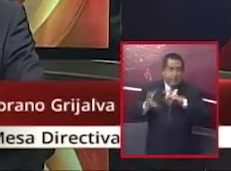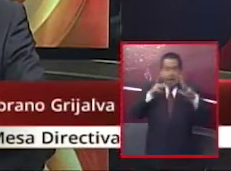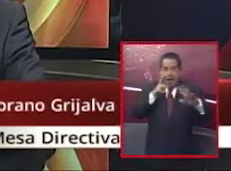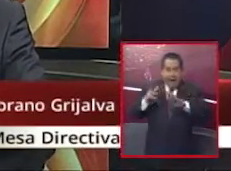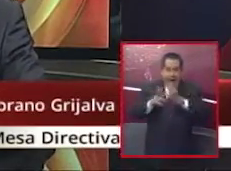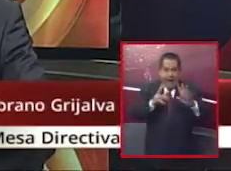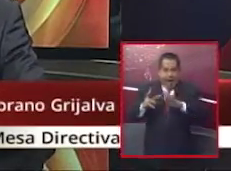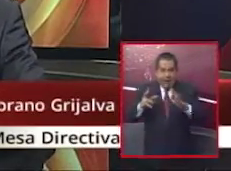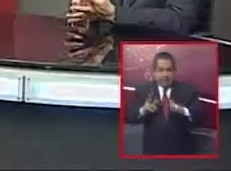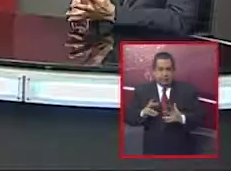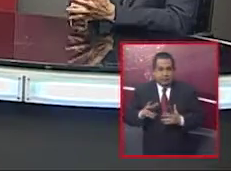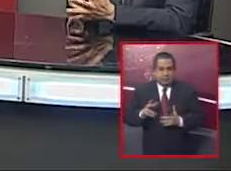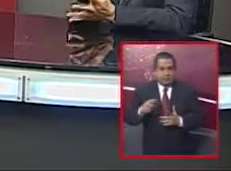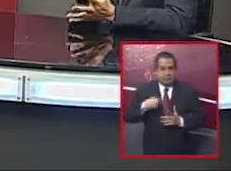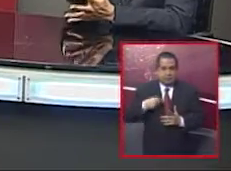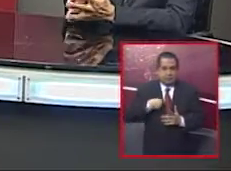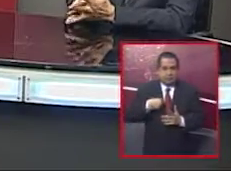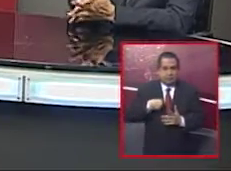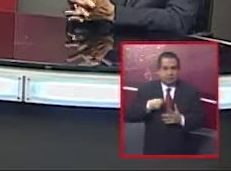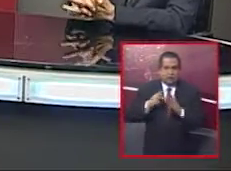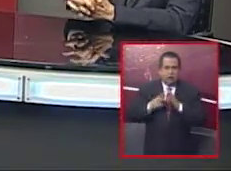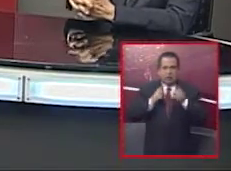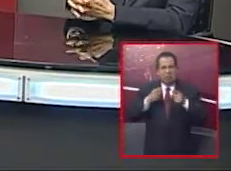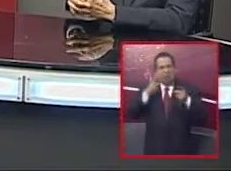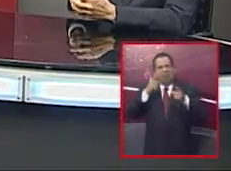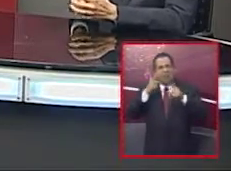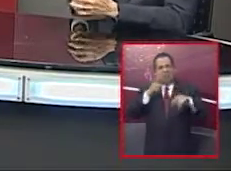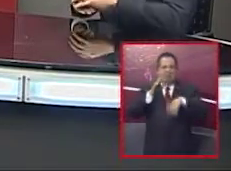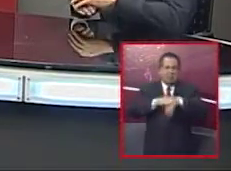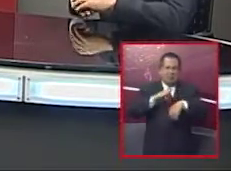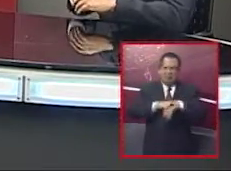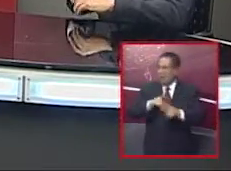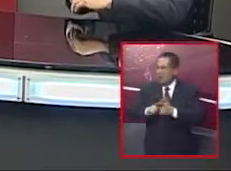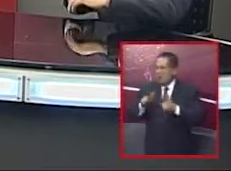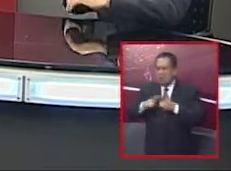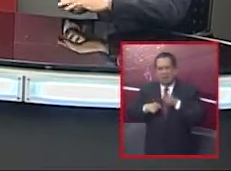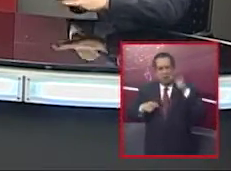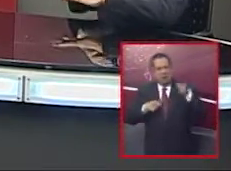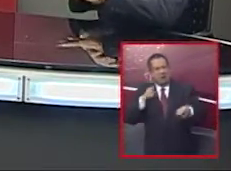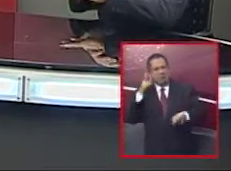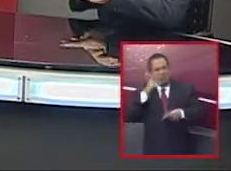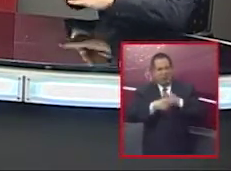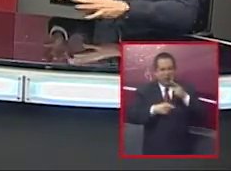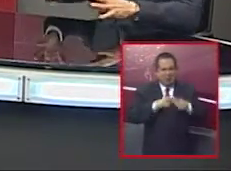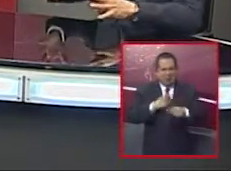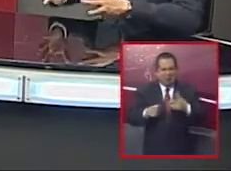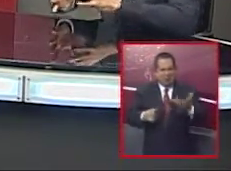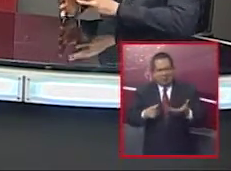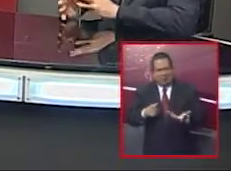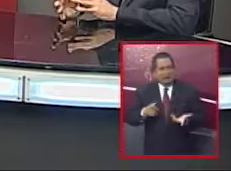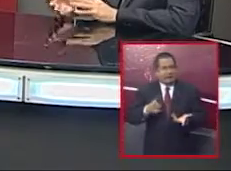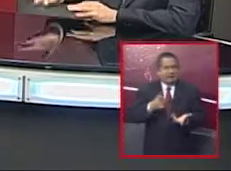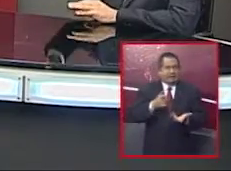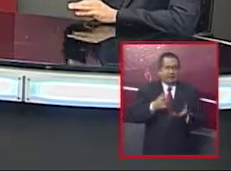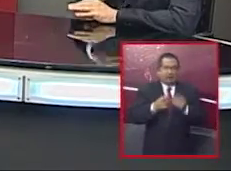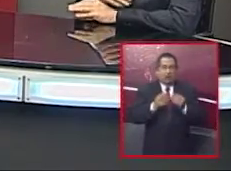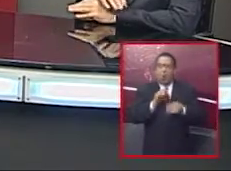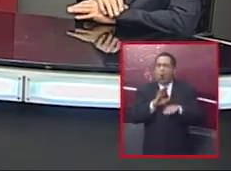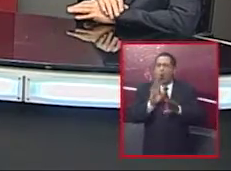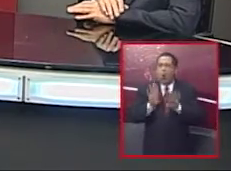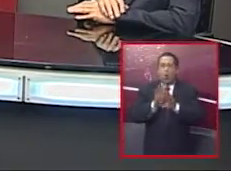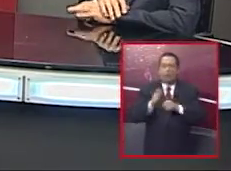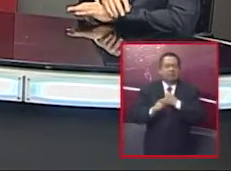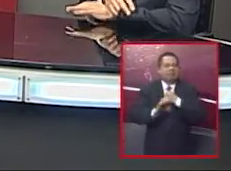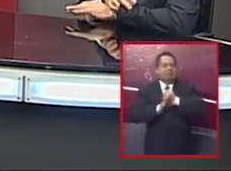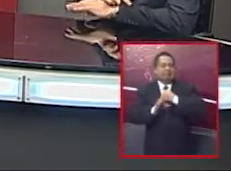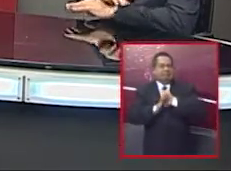el Pleno, y le empezaron a reclamar los grupos parlamentarios, se hizo una batahola, y empezaron a